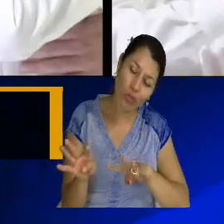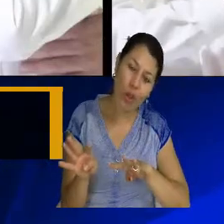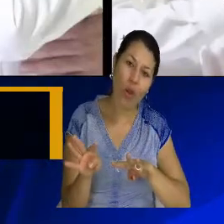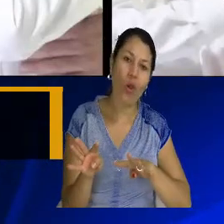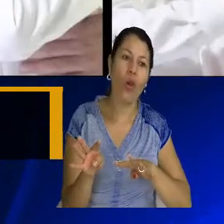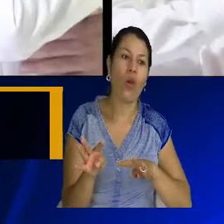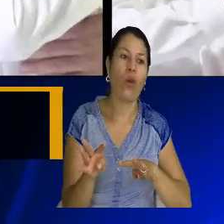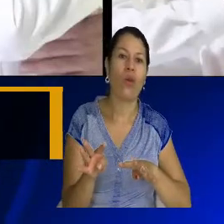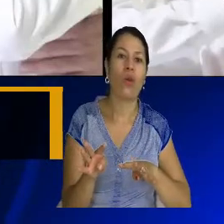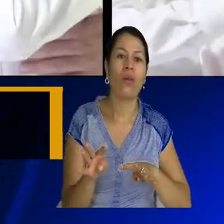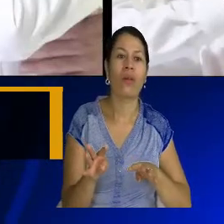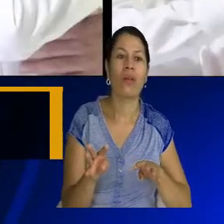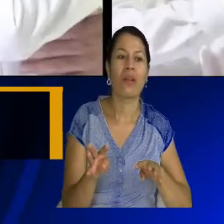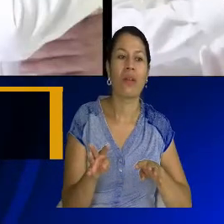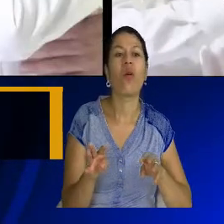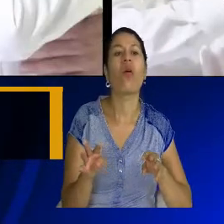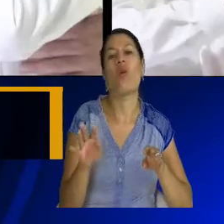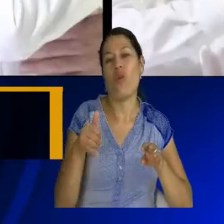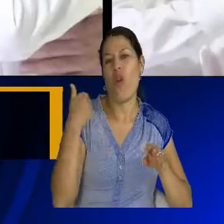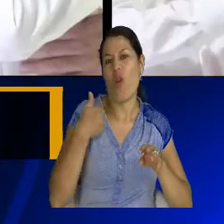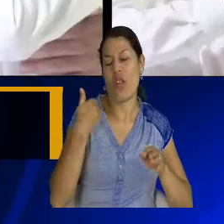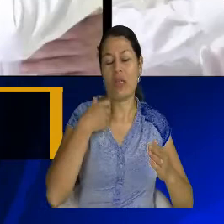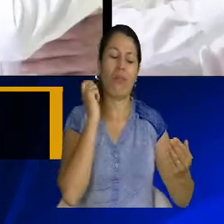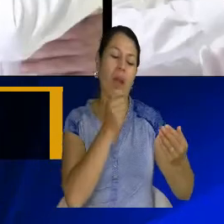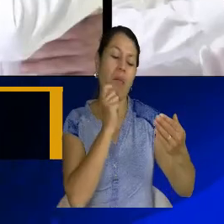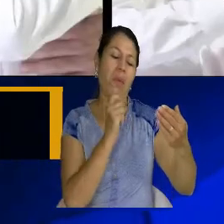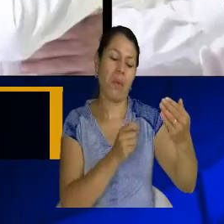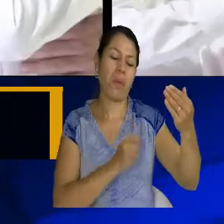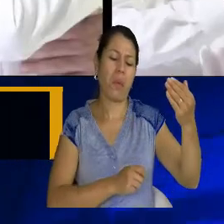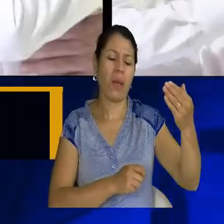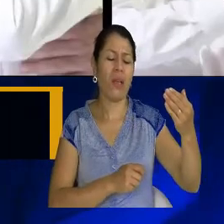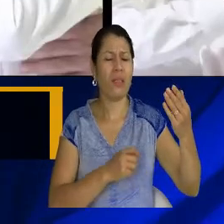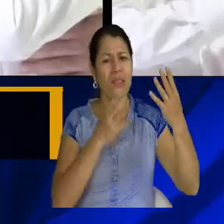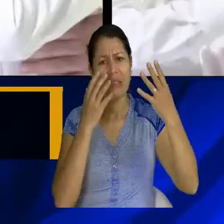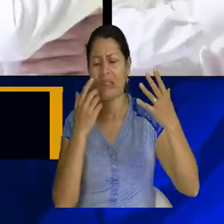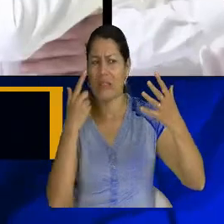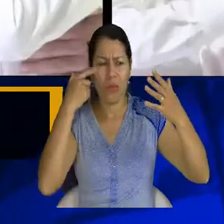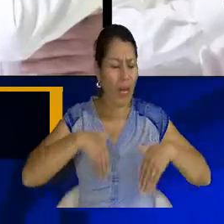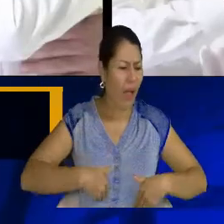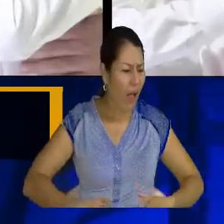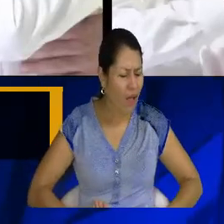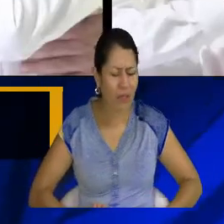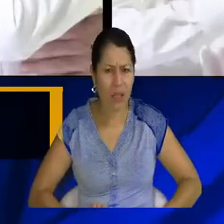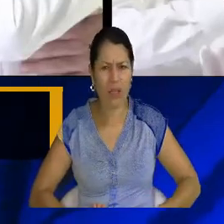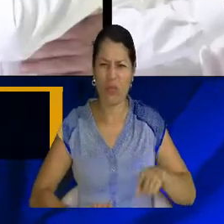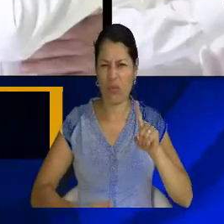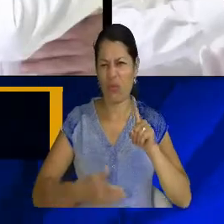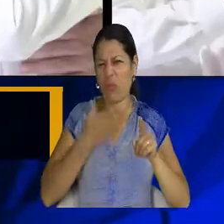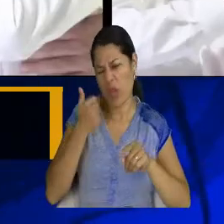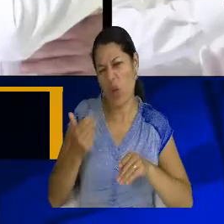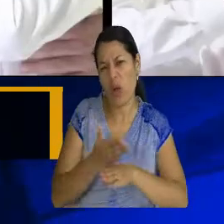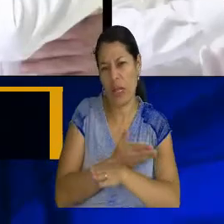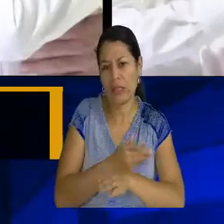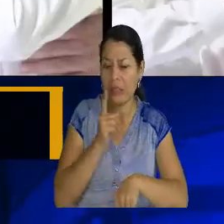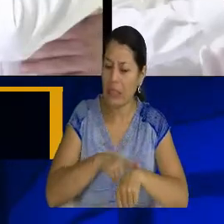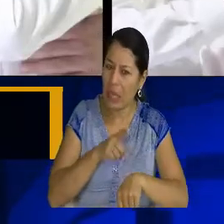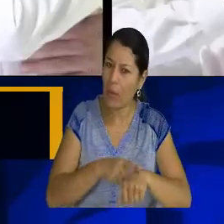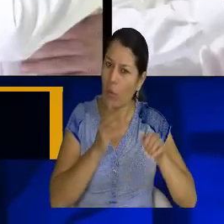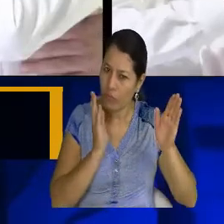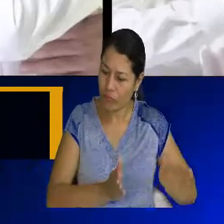tan estresados ni tan cansados, hemos tratado con la gestora social de colocar tiempos. Ah, qué bueno. Y